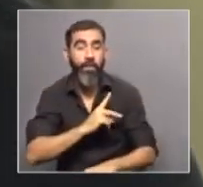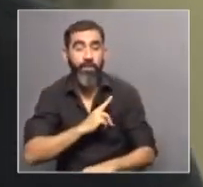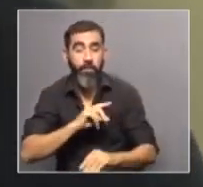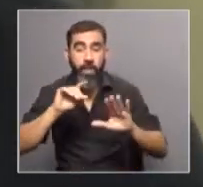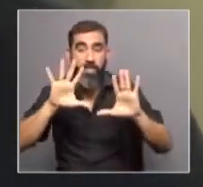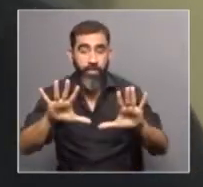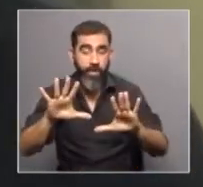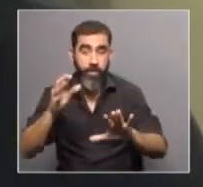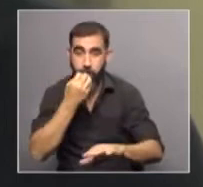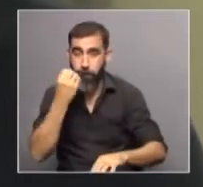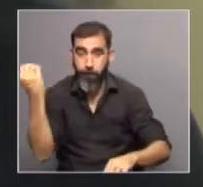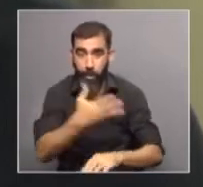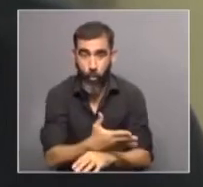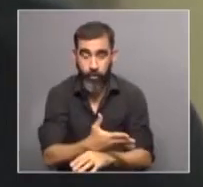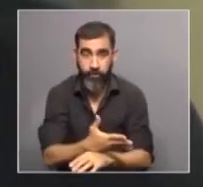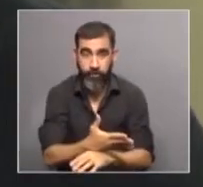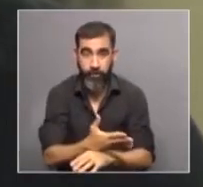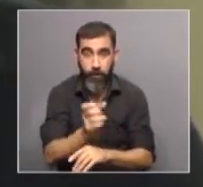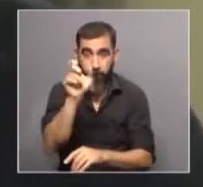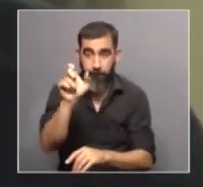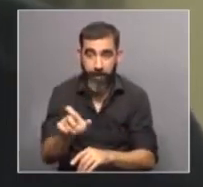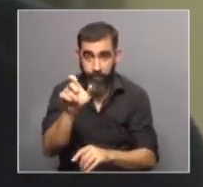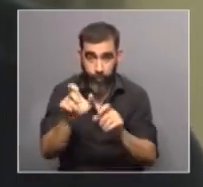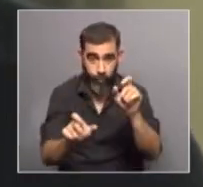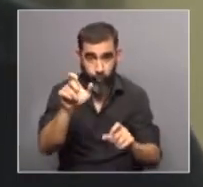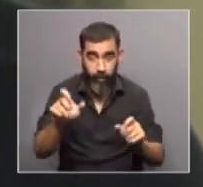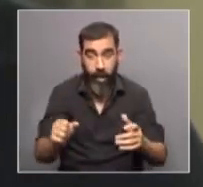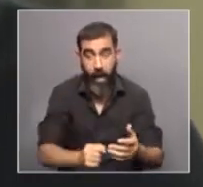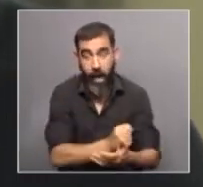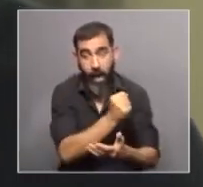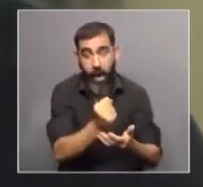Nature, fue algo que hasta el día de hoy